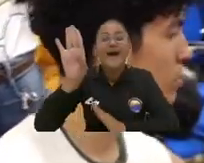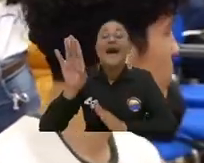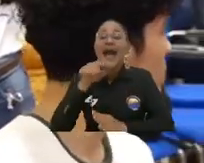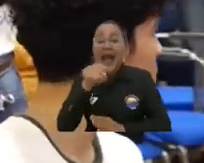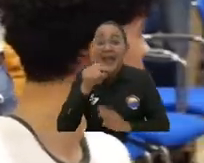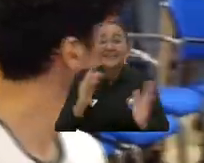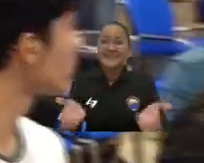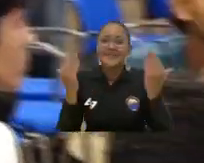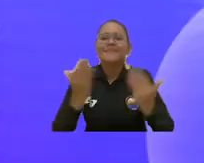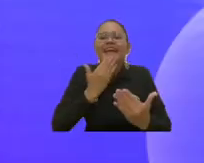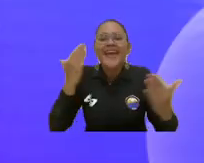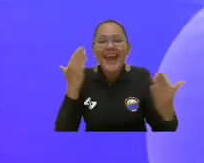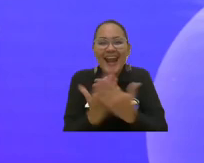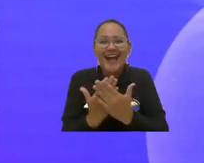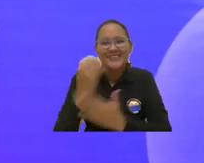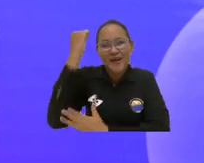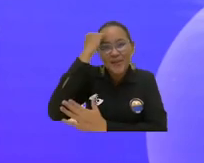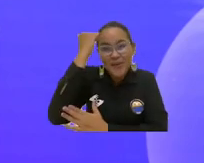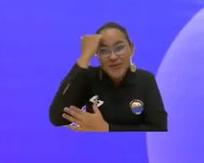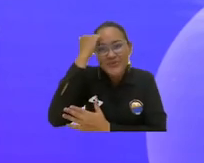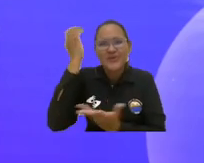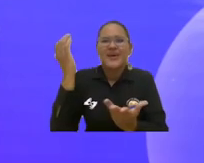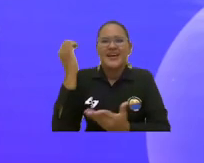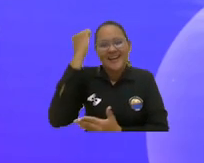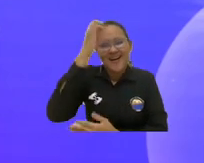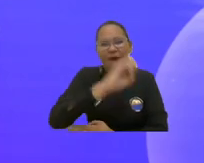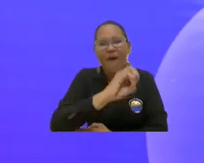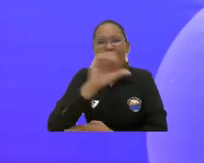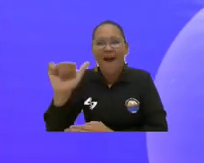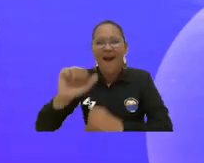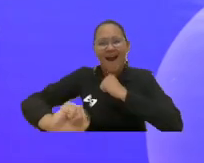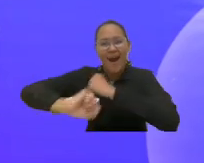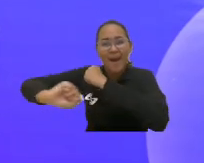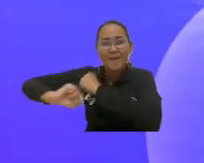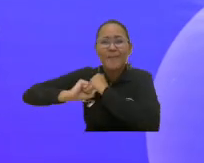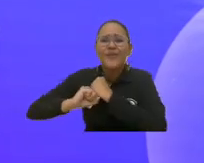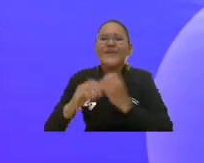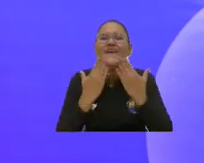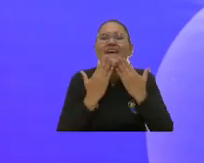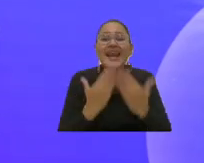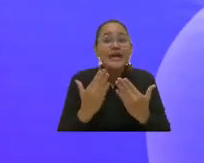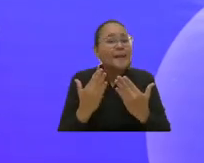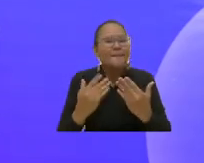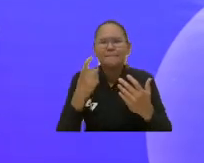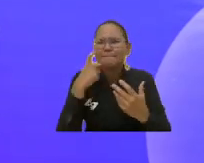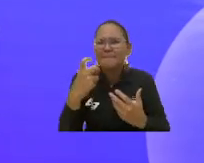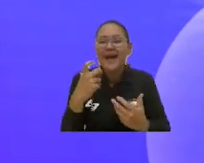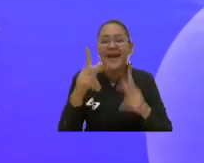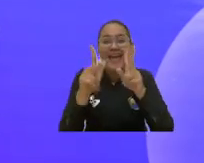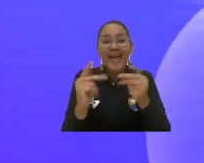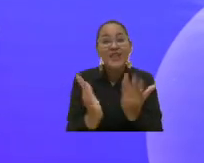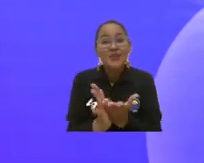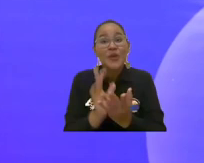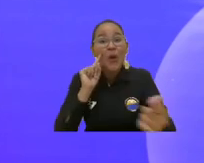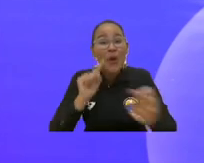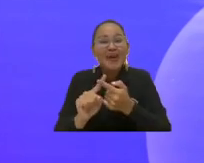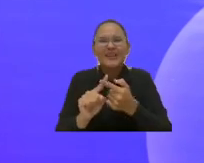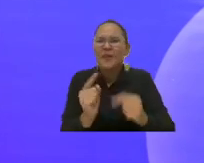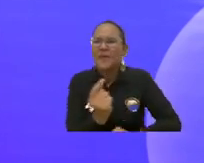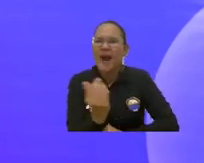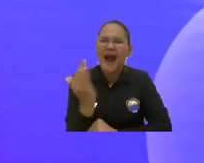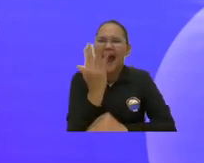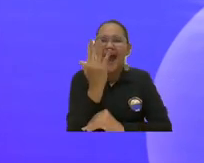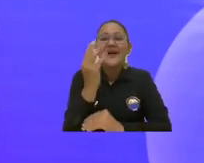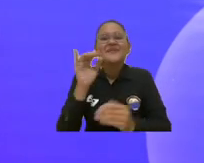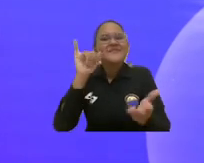gracias al programa por darme el honor de tener esta formación, a mis profesores, profesoras, y sobre todo gracias a ustedes,